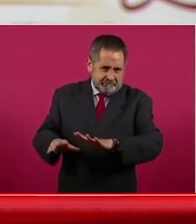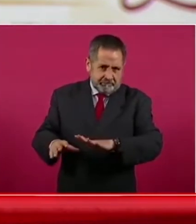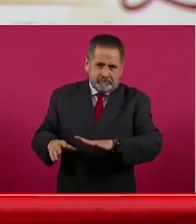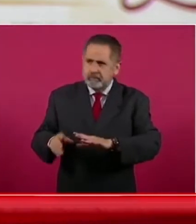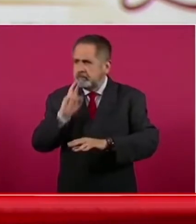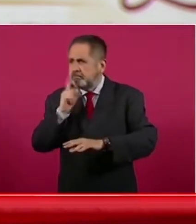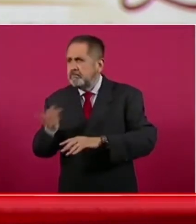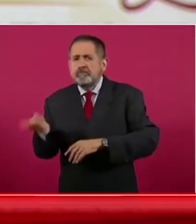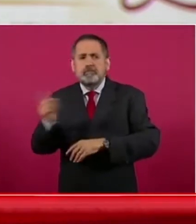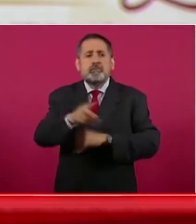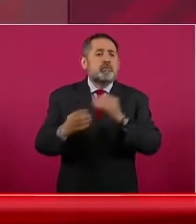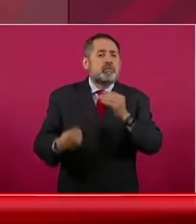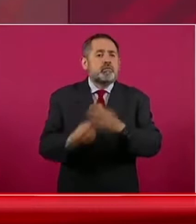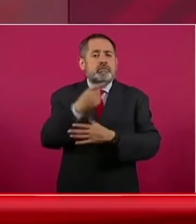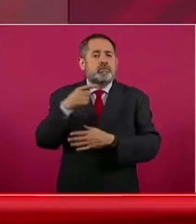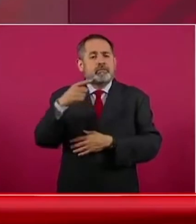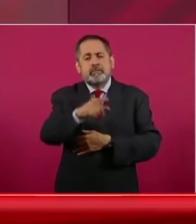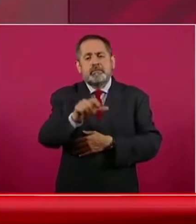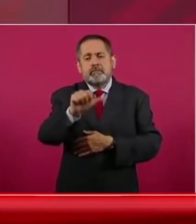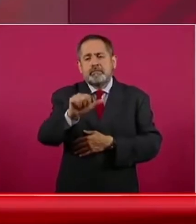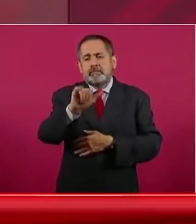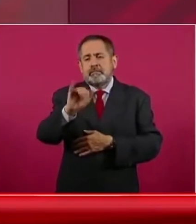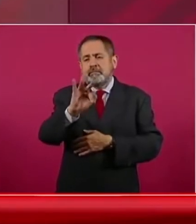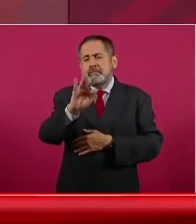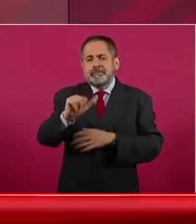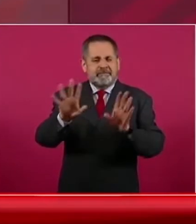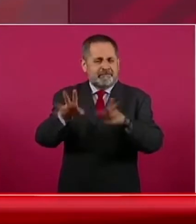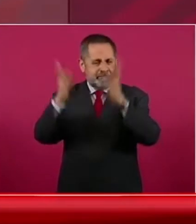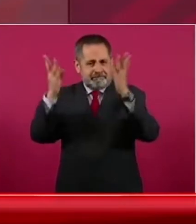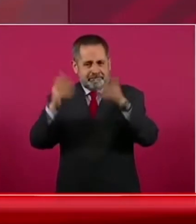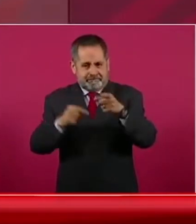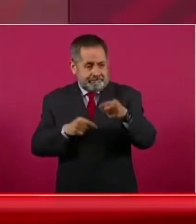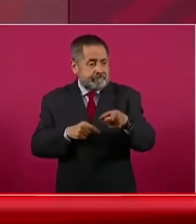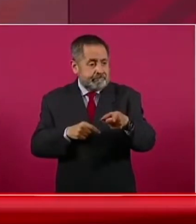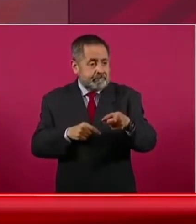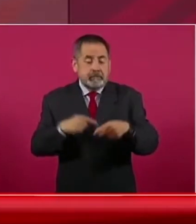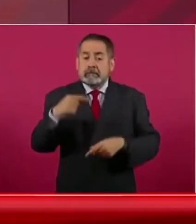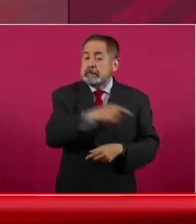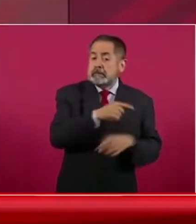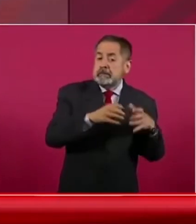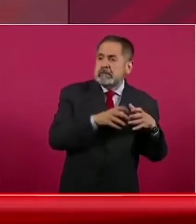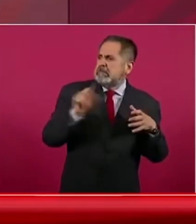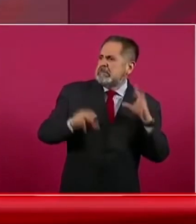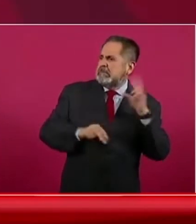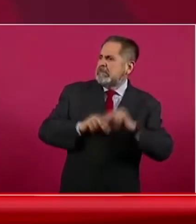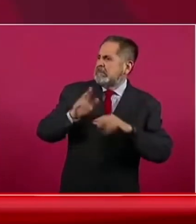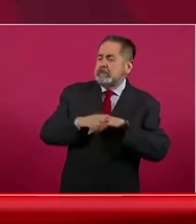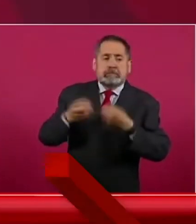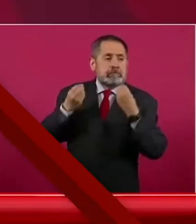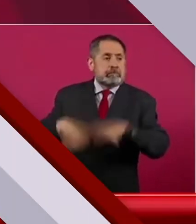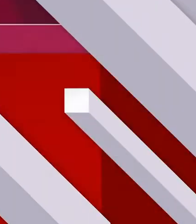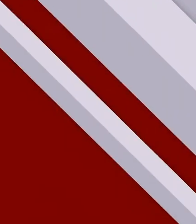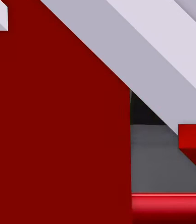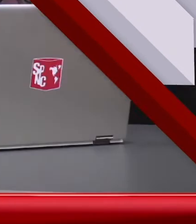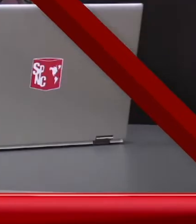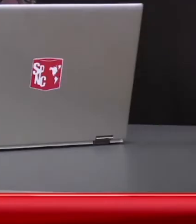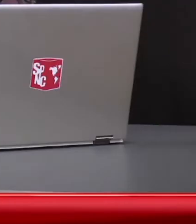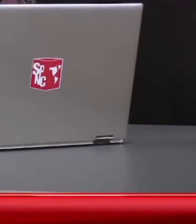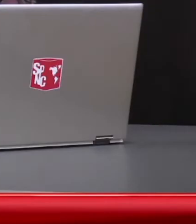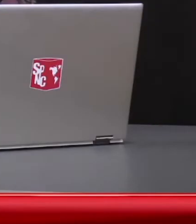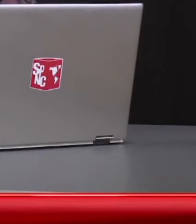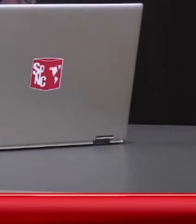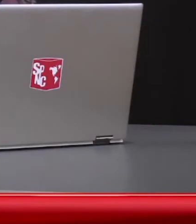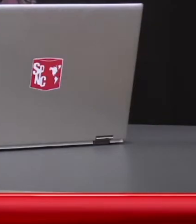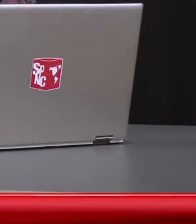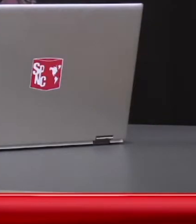Felipe Ángeles, porque habían intereses de por medio. Lo mismo en el caso del Tren Maya.